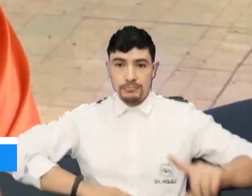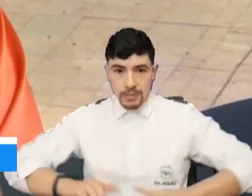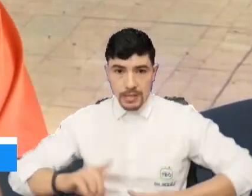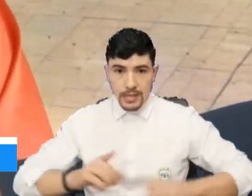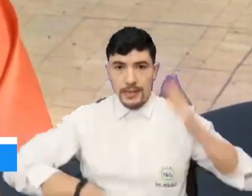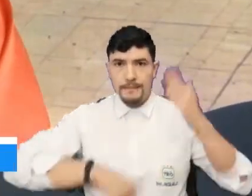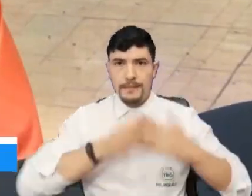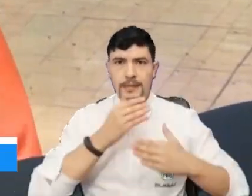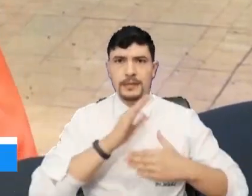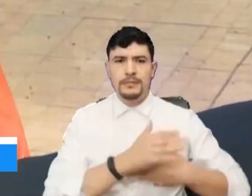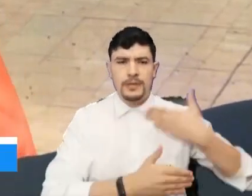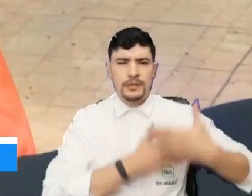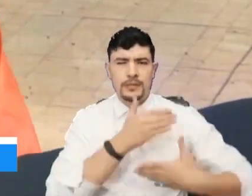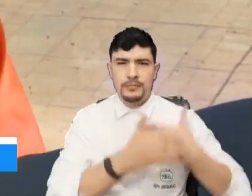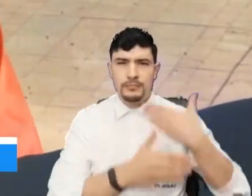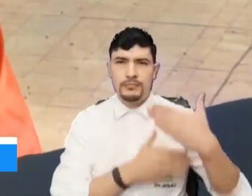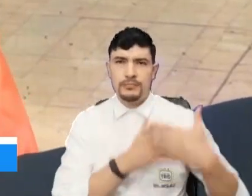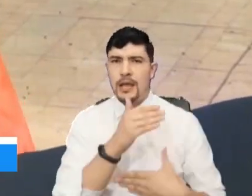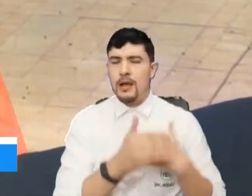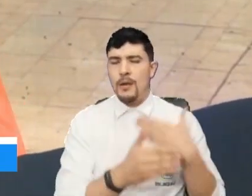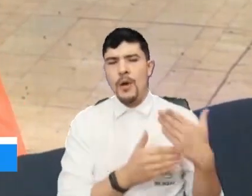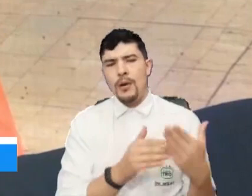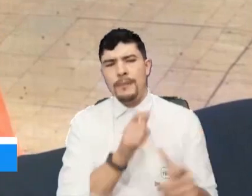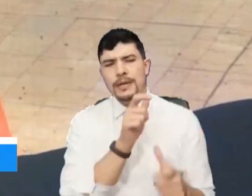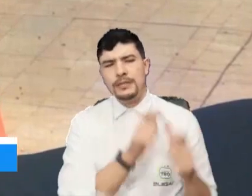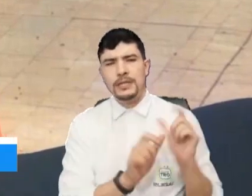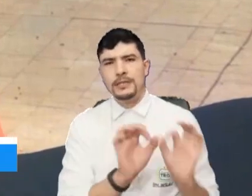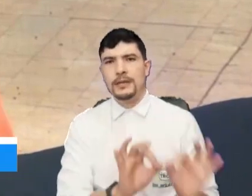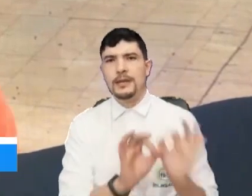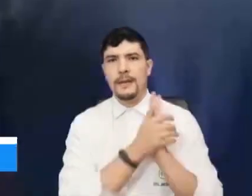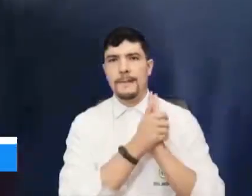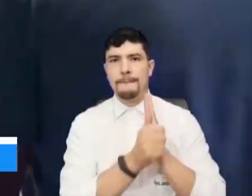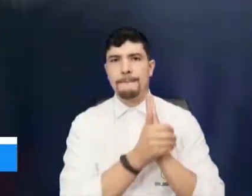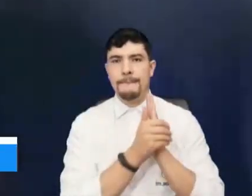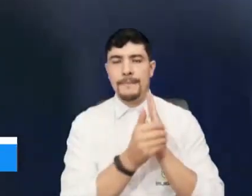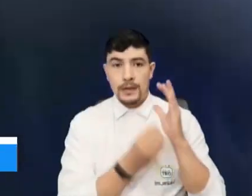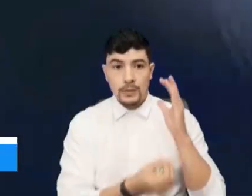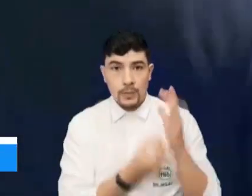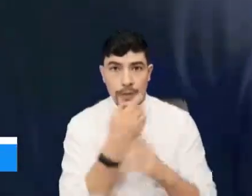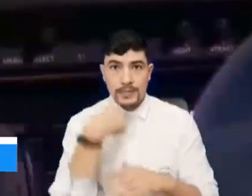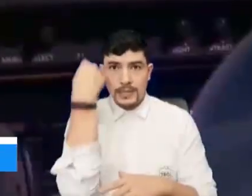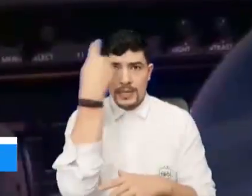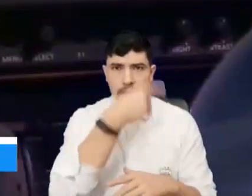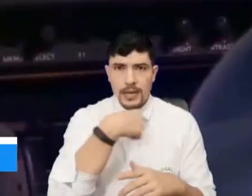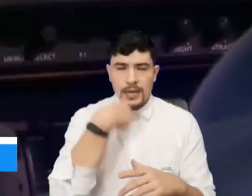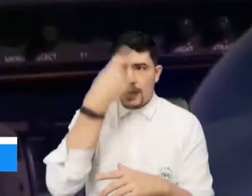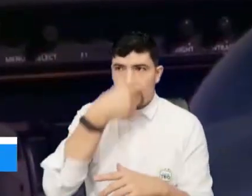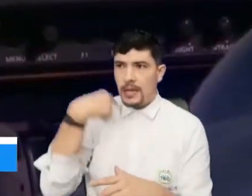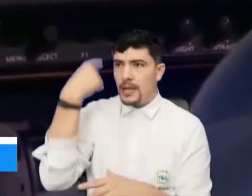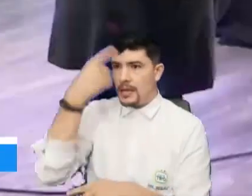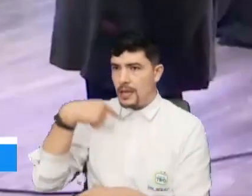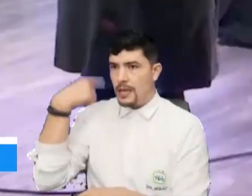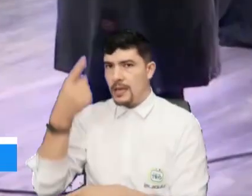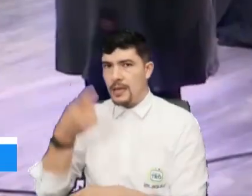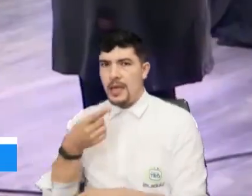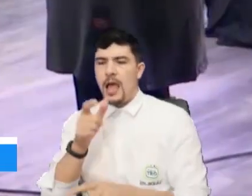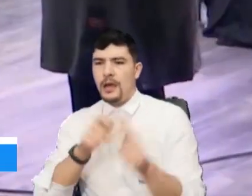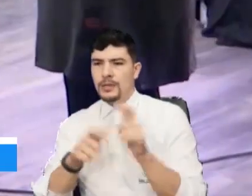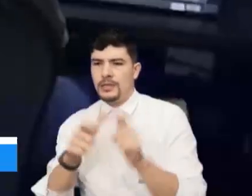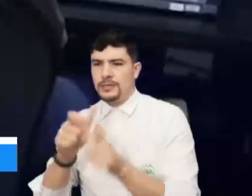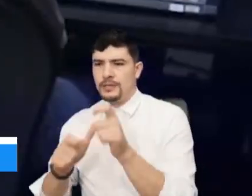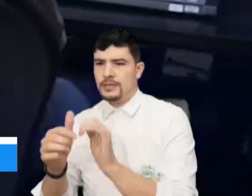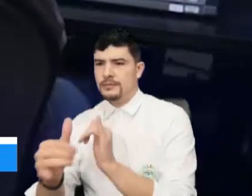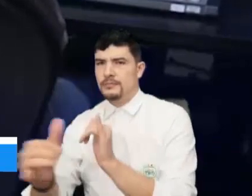Excelencia, que muchas de las personas nuevas, caras nuevas que estamos viendo, unas no se ven porque están detrás de la cámara, están llegando